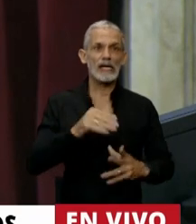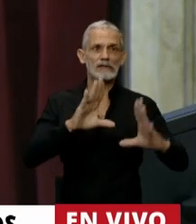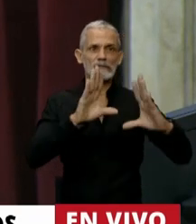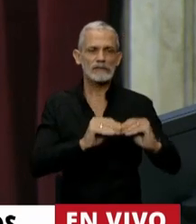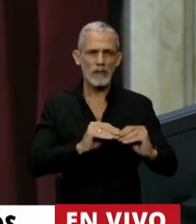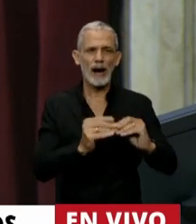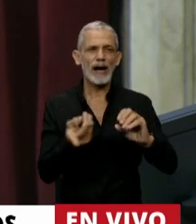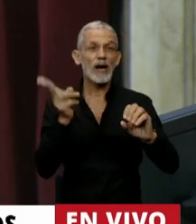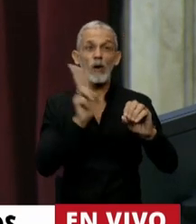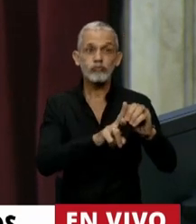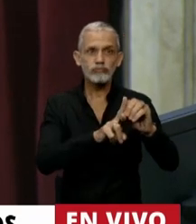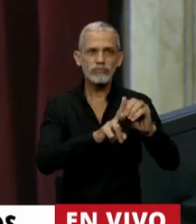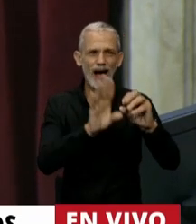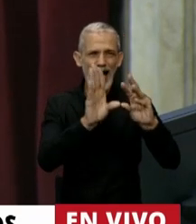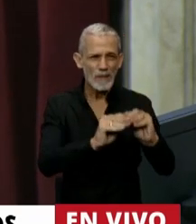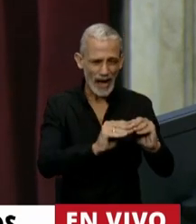el candadito.